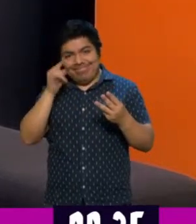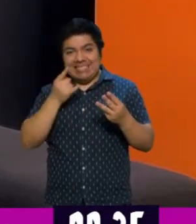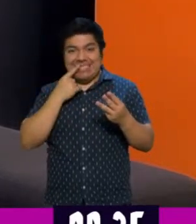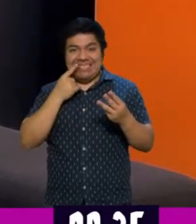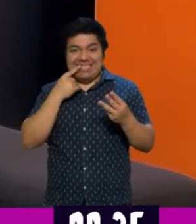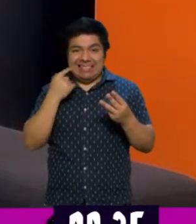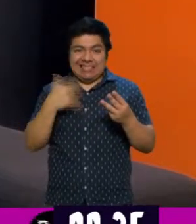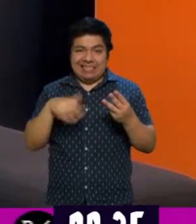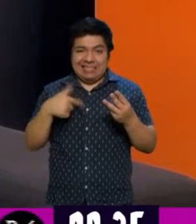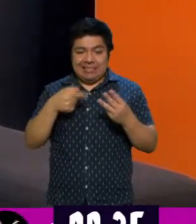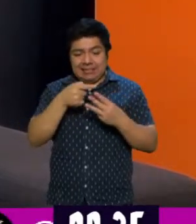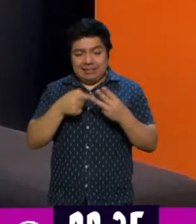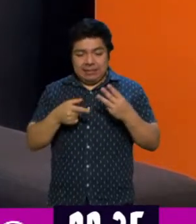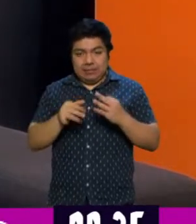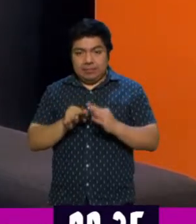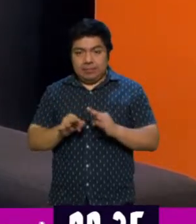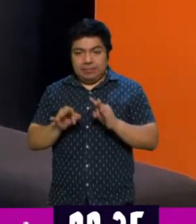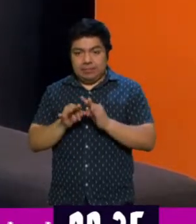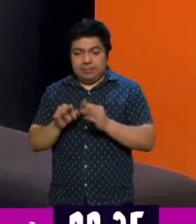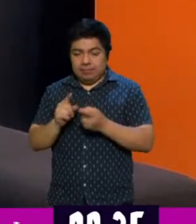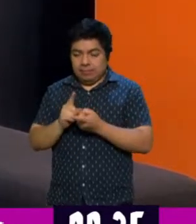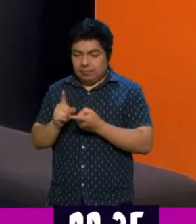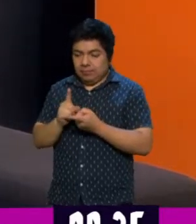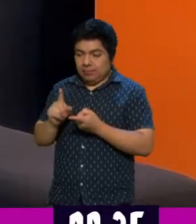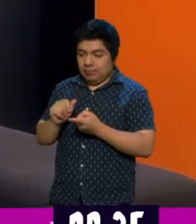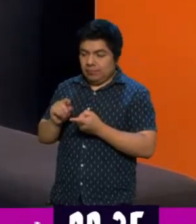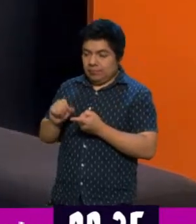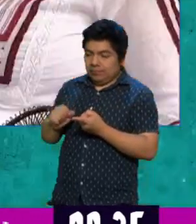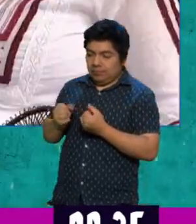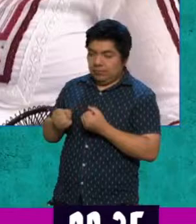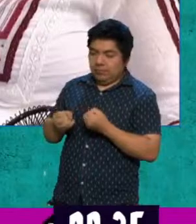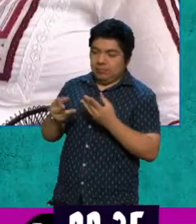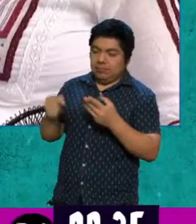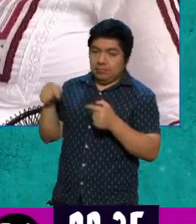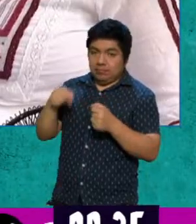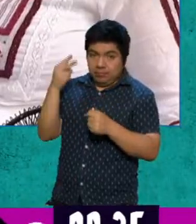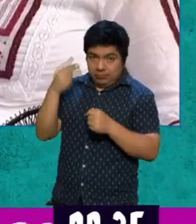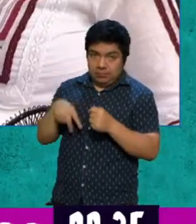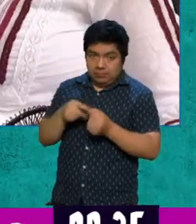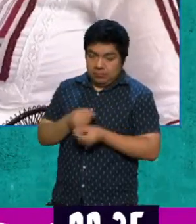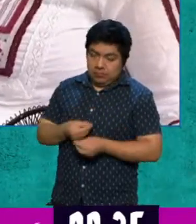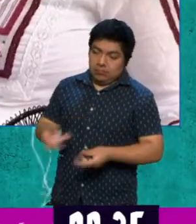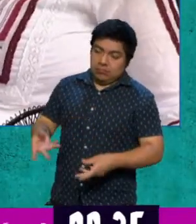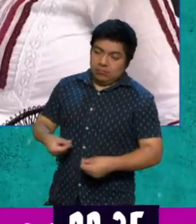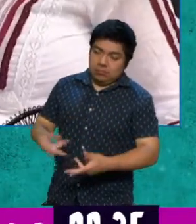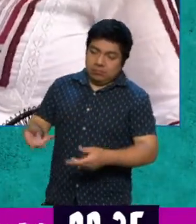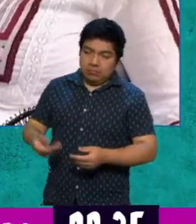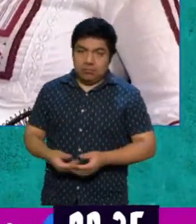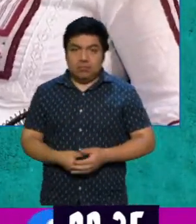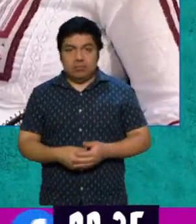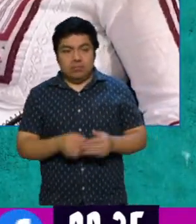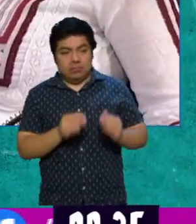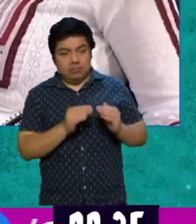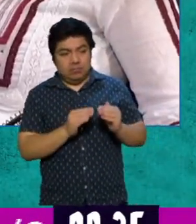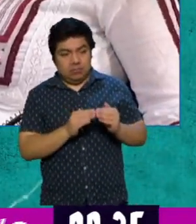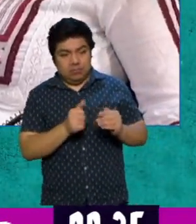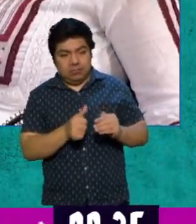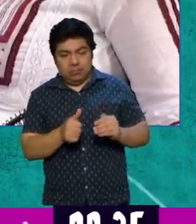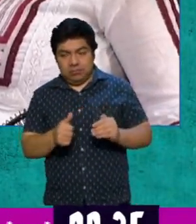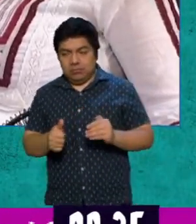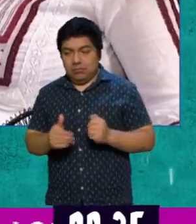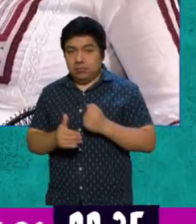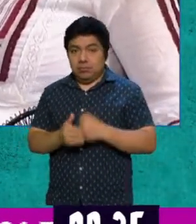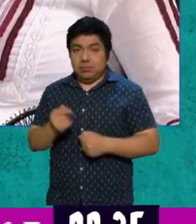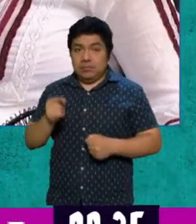muy importante, y por eso me traje el dato de cuántos alimentos se desperdician en los hogares de México, porque el